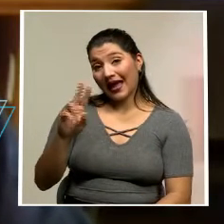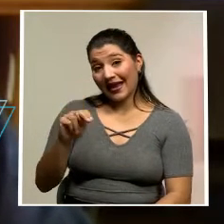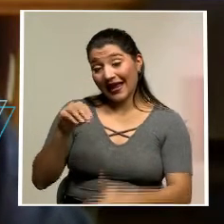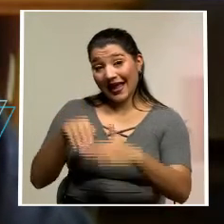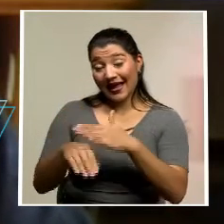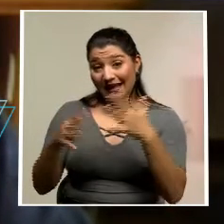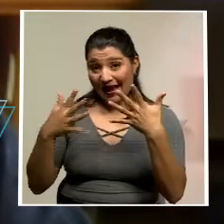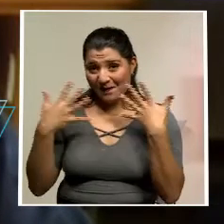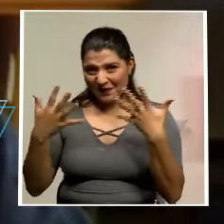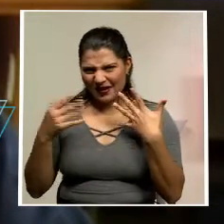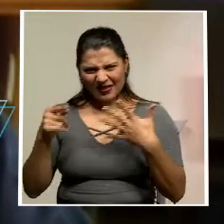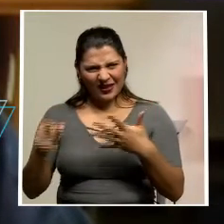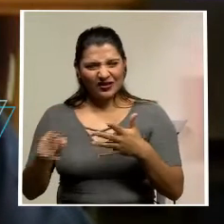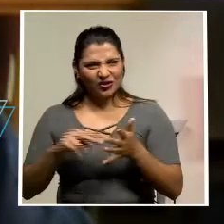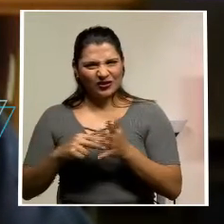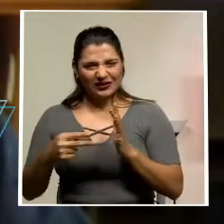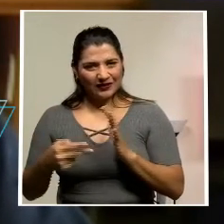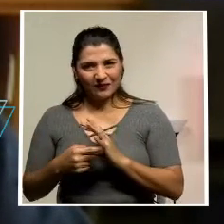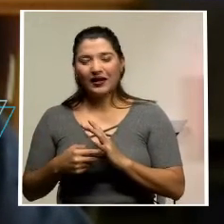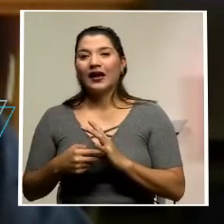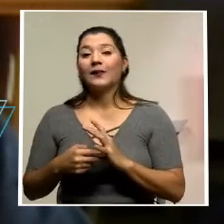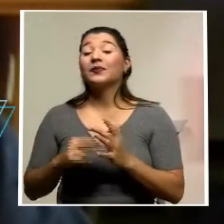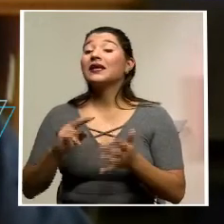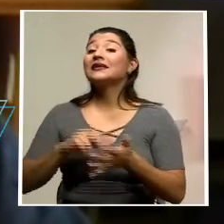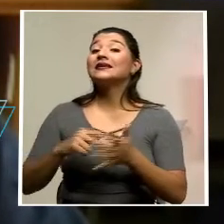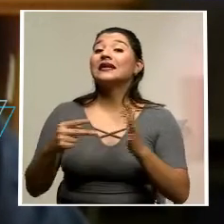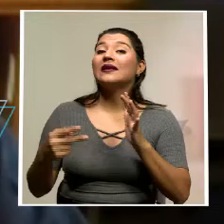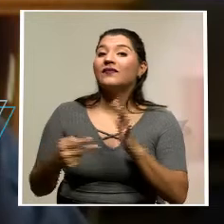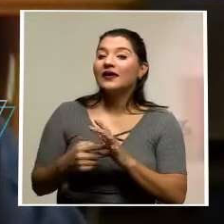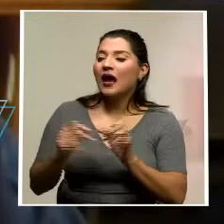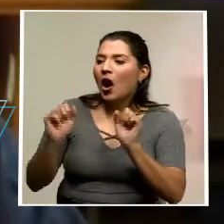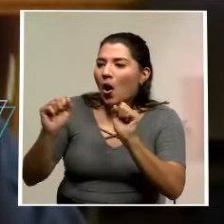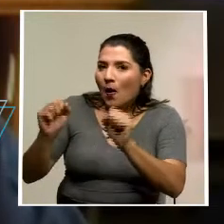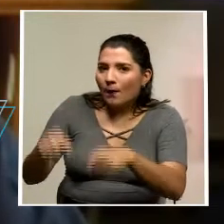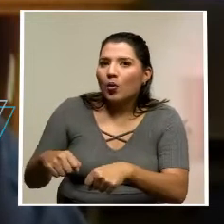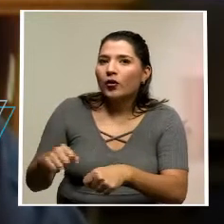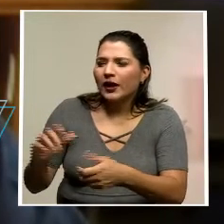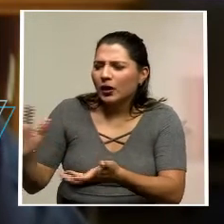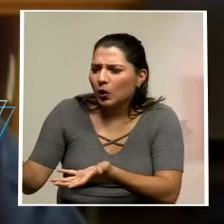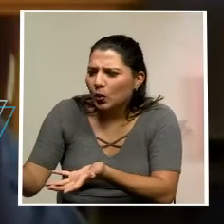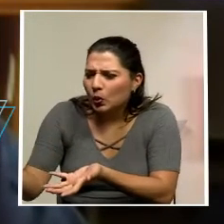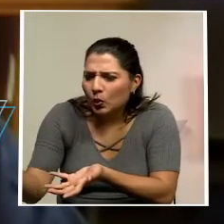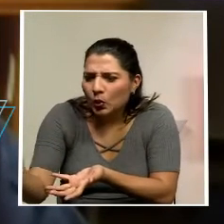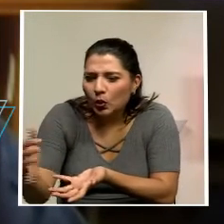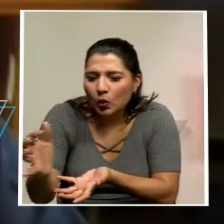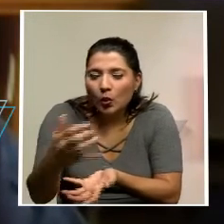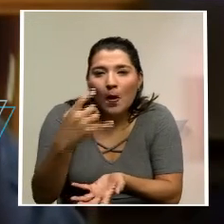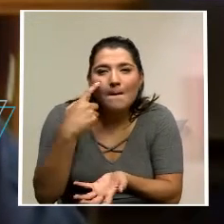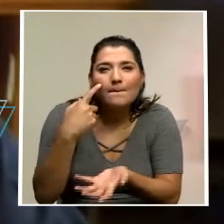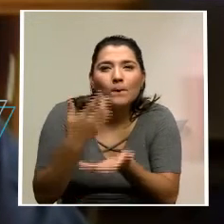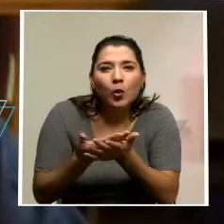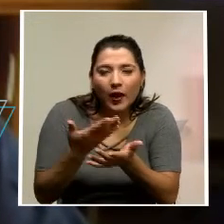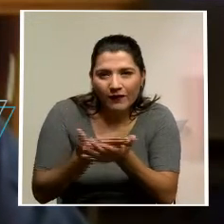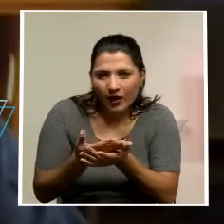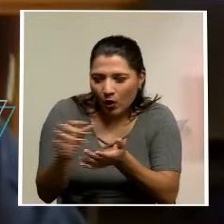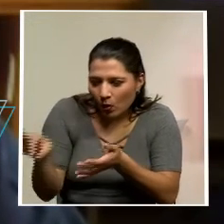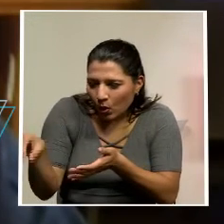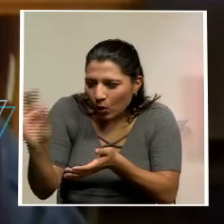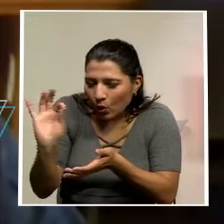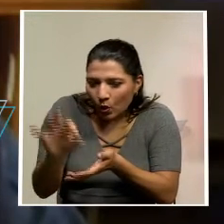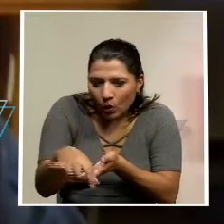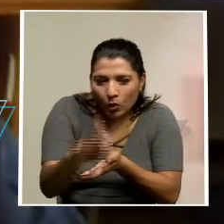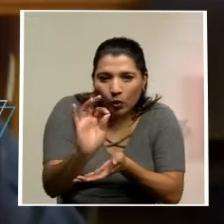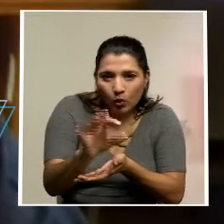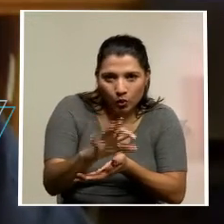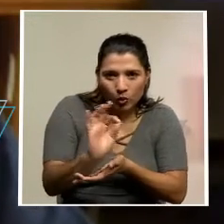esta técnica es poder recolectar muestras del ambiente donde vive una especie, en este caso donde vive el